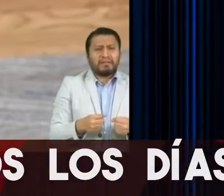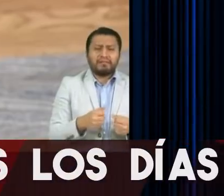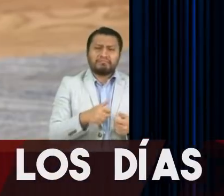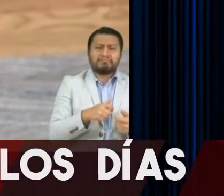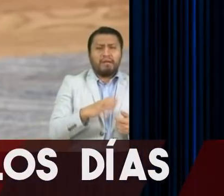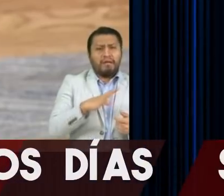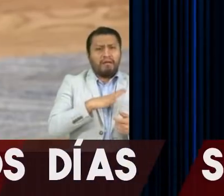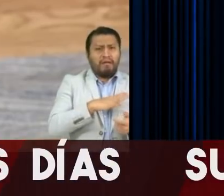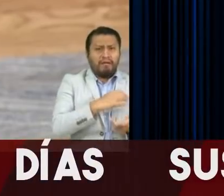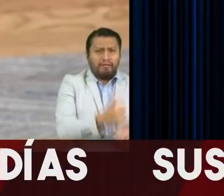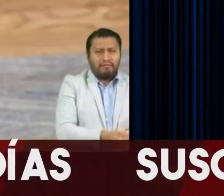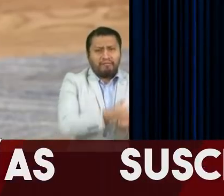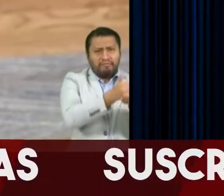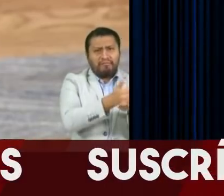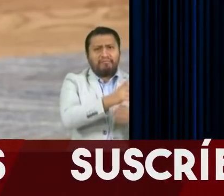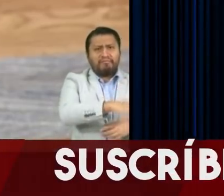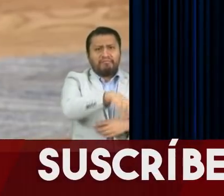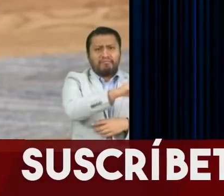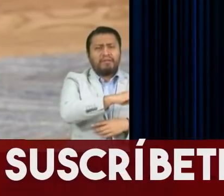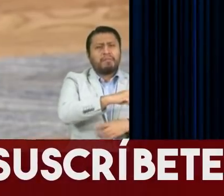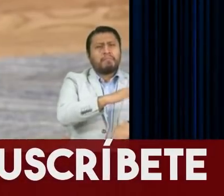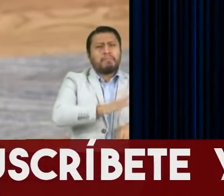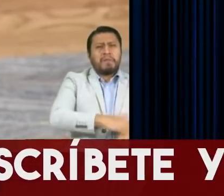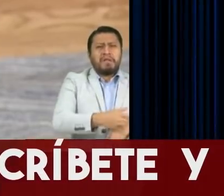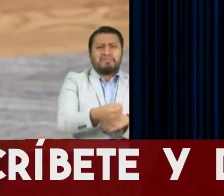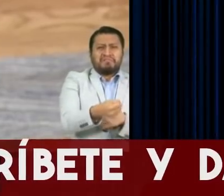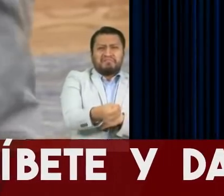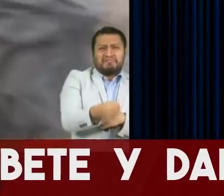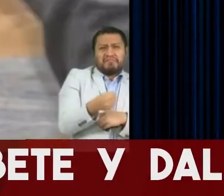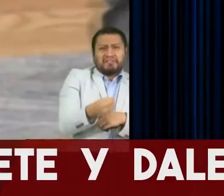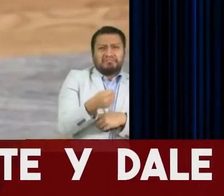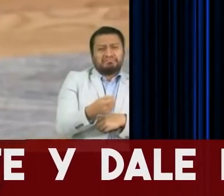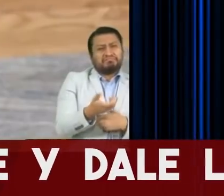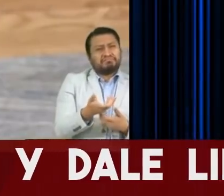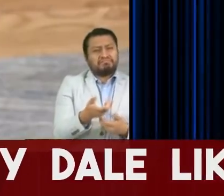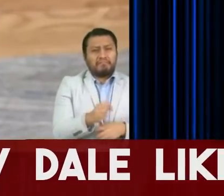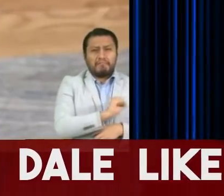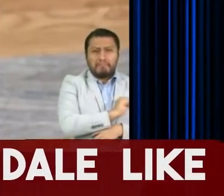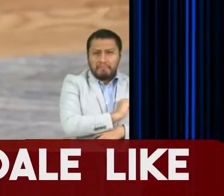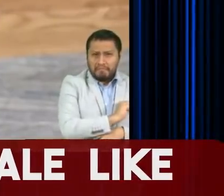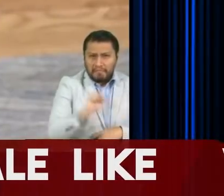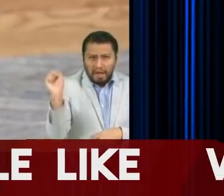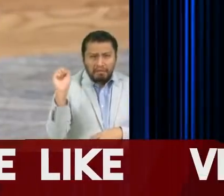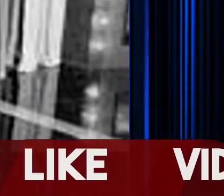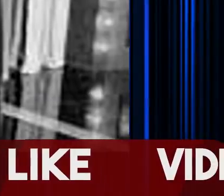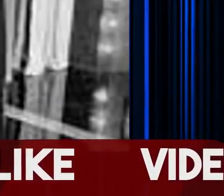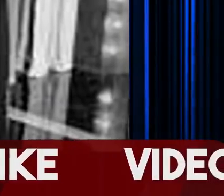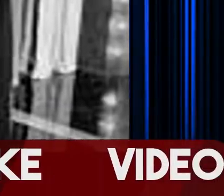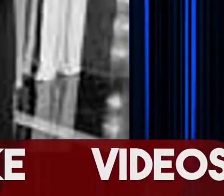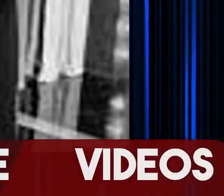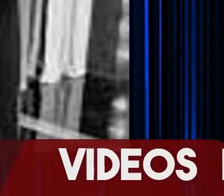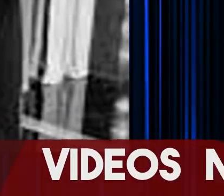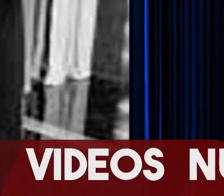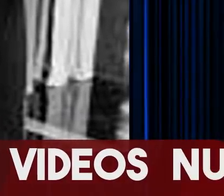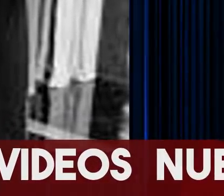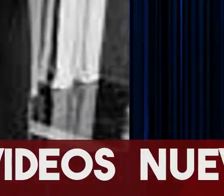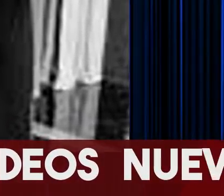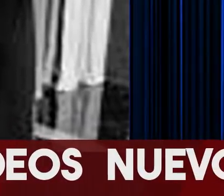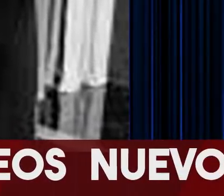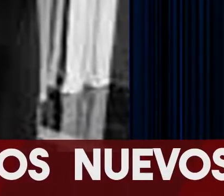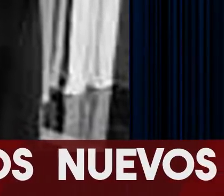servicio de la reacción más oscura y contraria a los intereses de la nación.